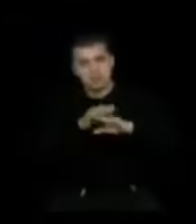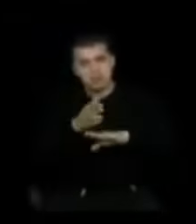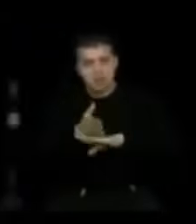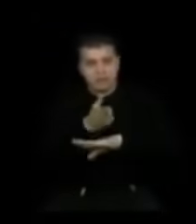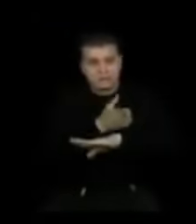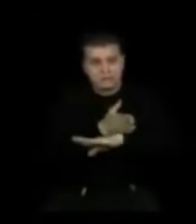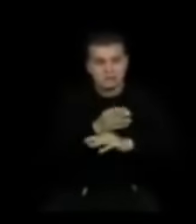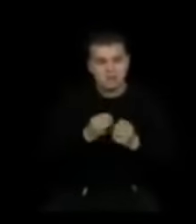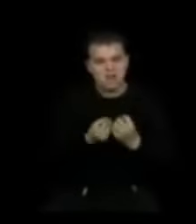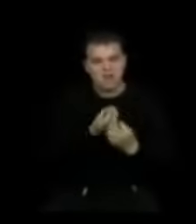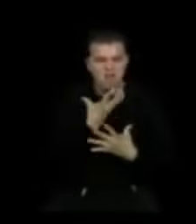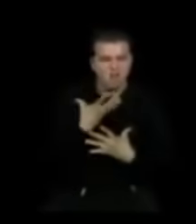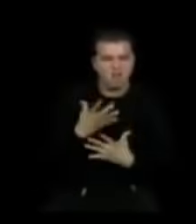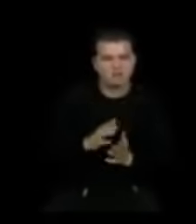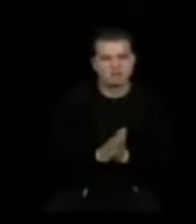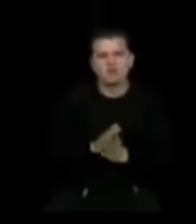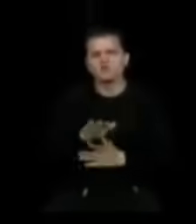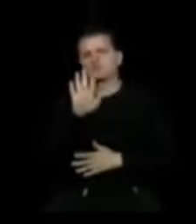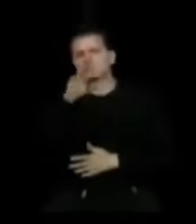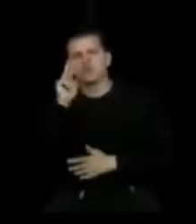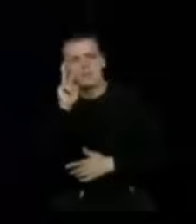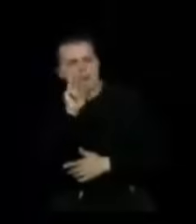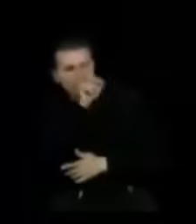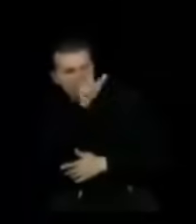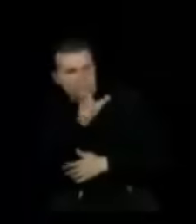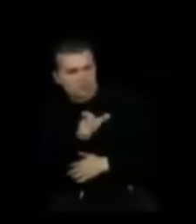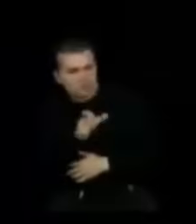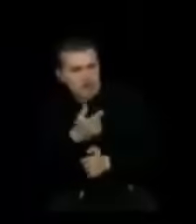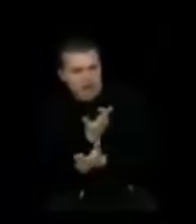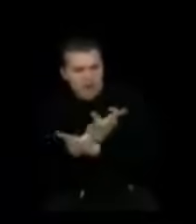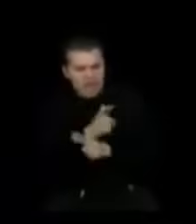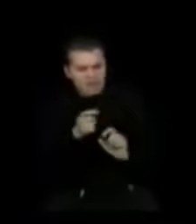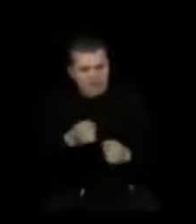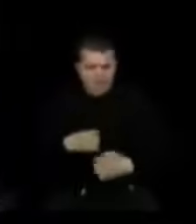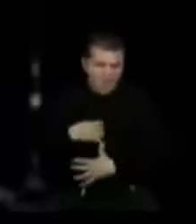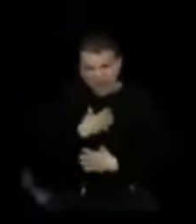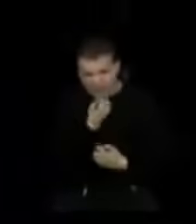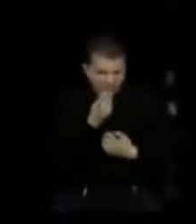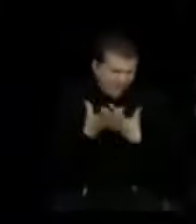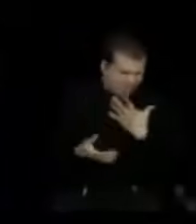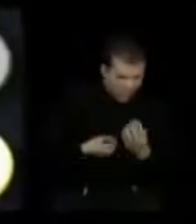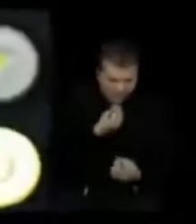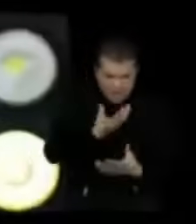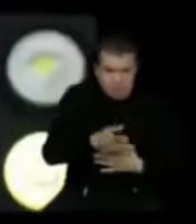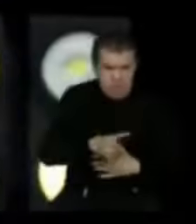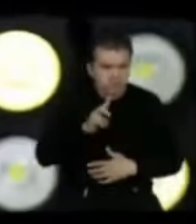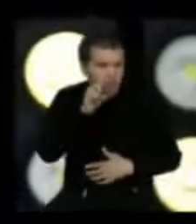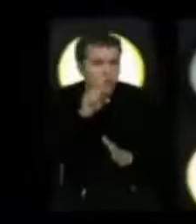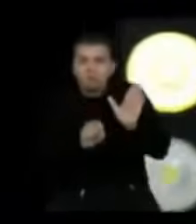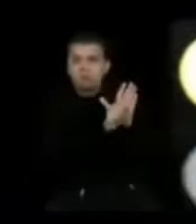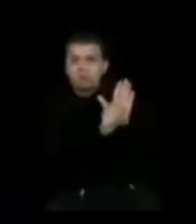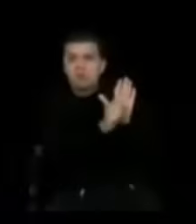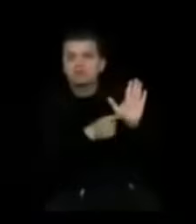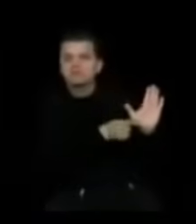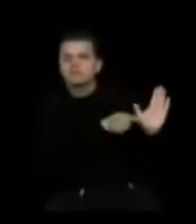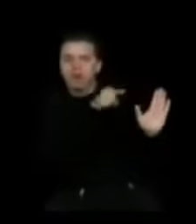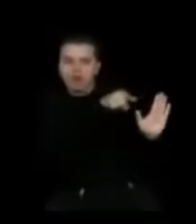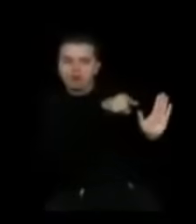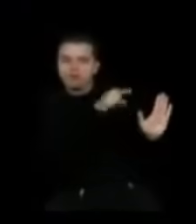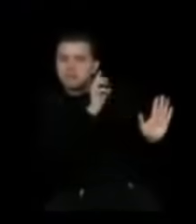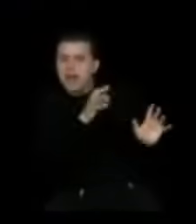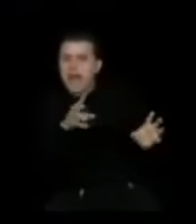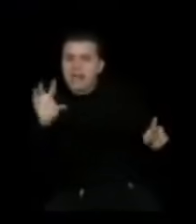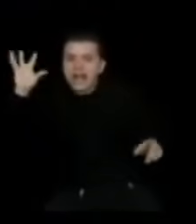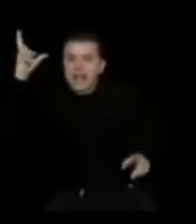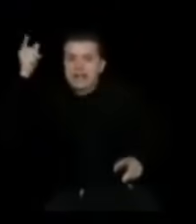altar, cuando usted ve una persona siendo liberada de un demonio, es una señal de que Cristo está